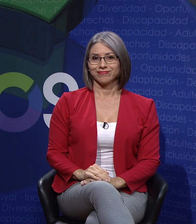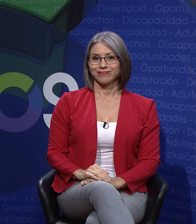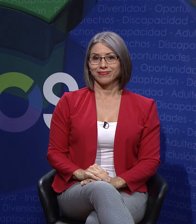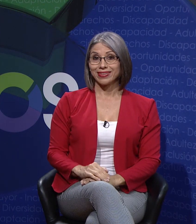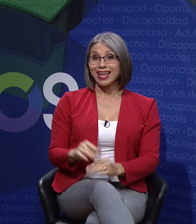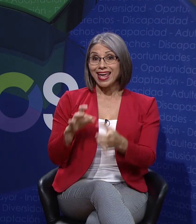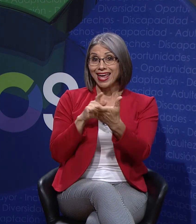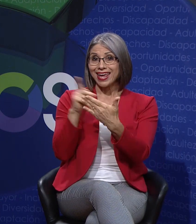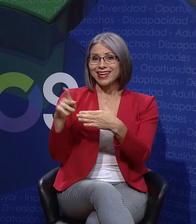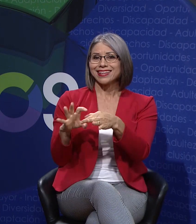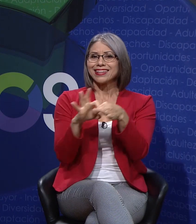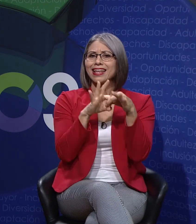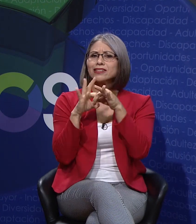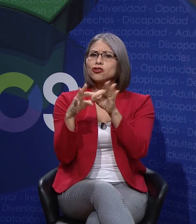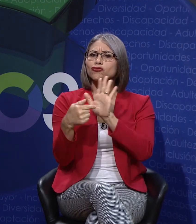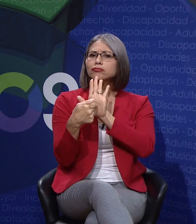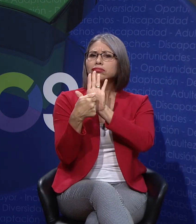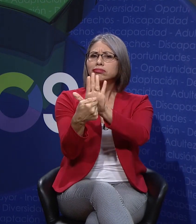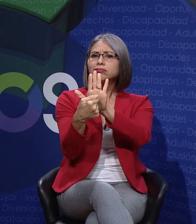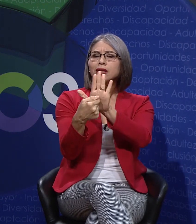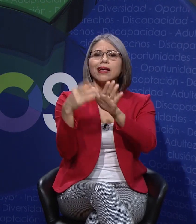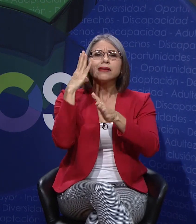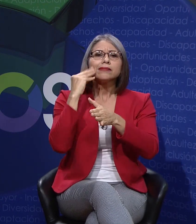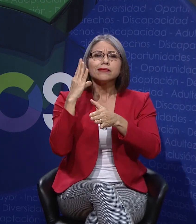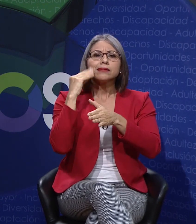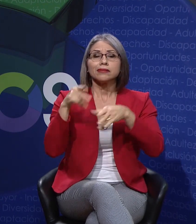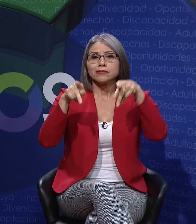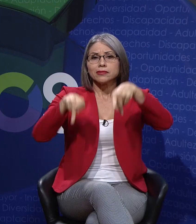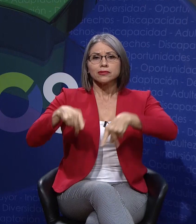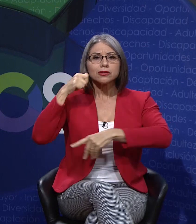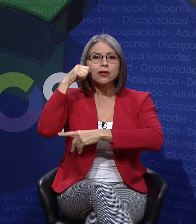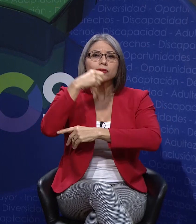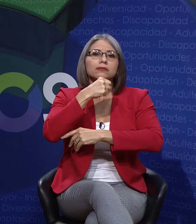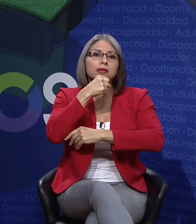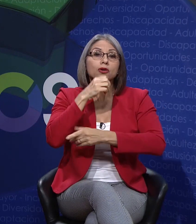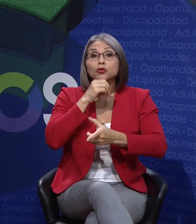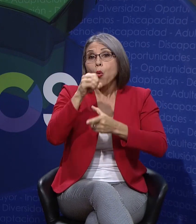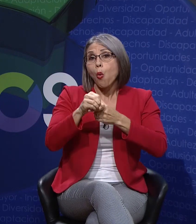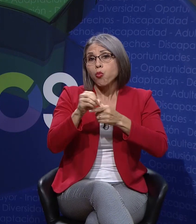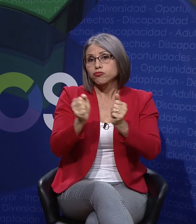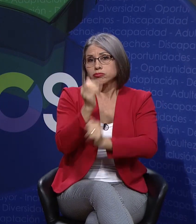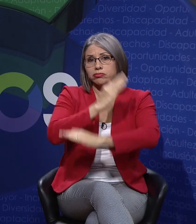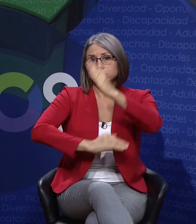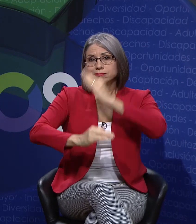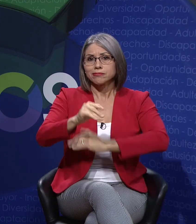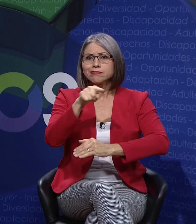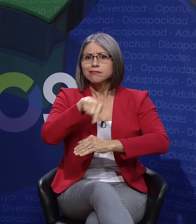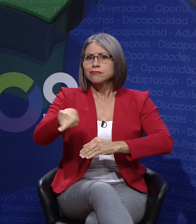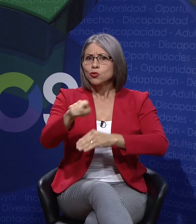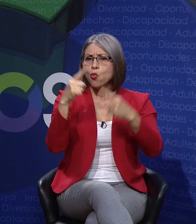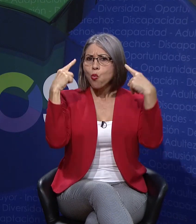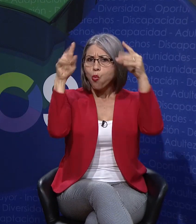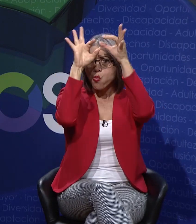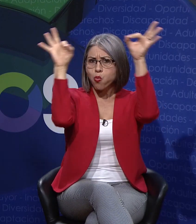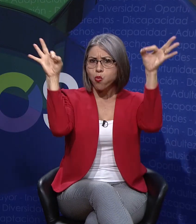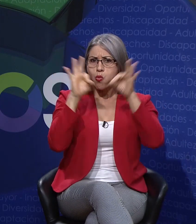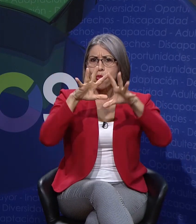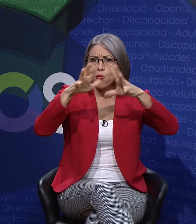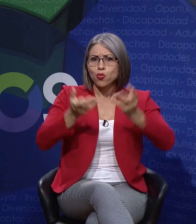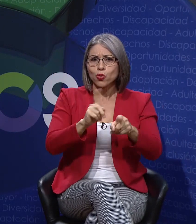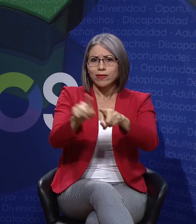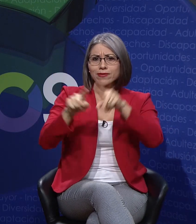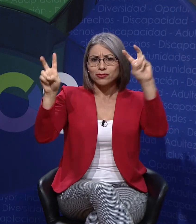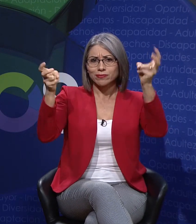En Nexos damos a conocer historias de personas adultas mayores o con discapacidad que destacan alrededor del mundo en diversos